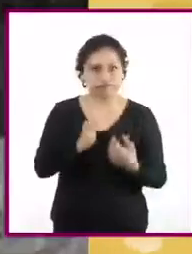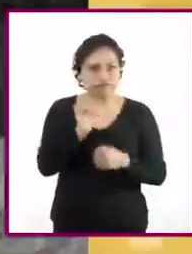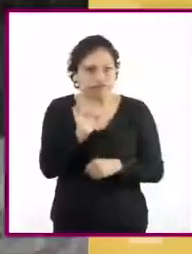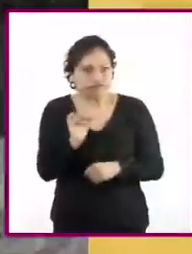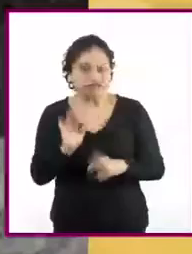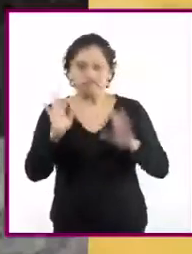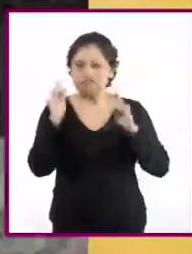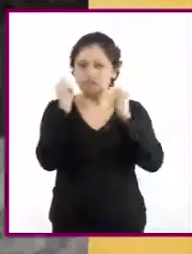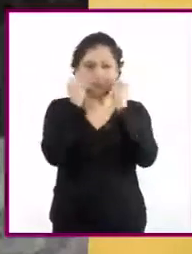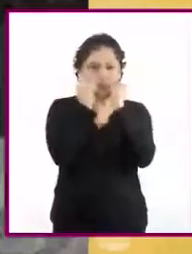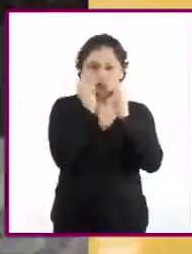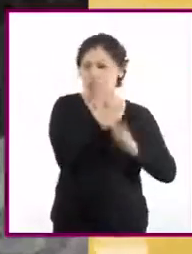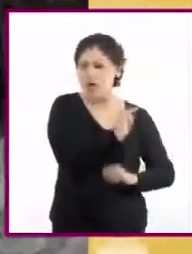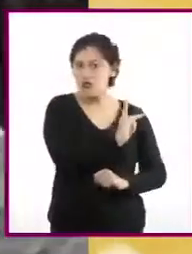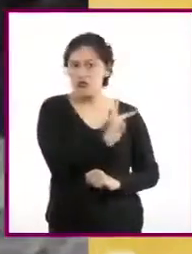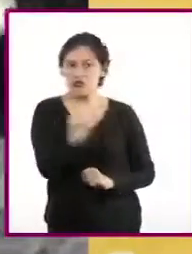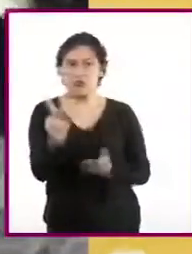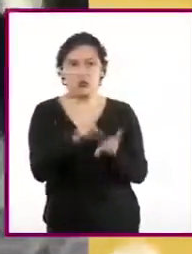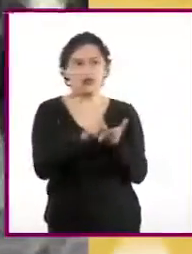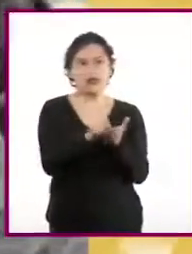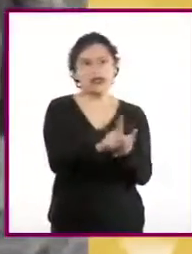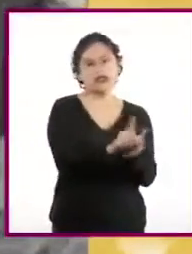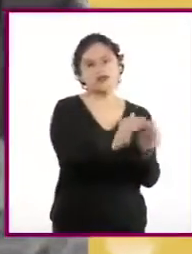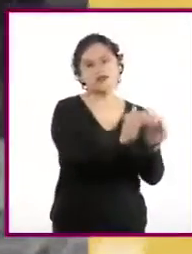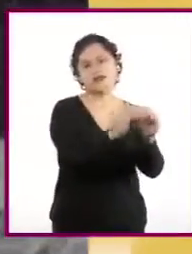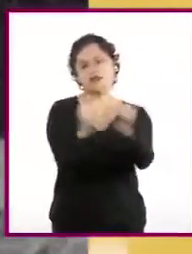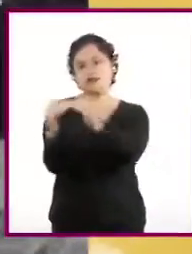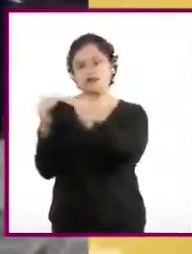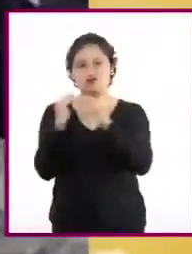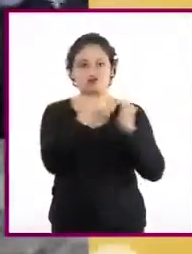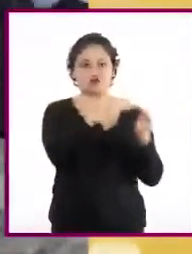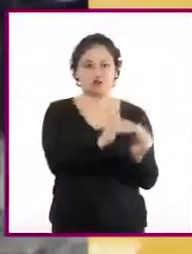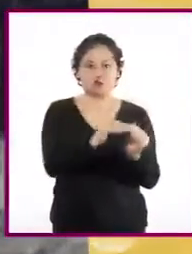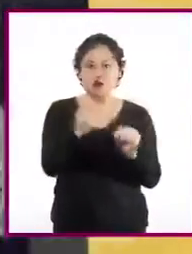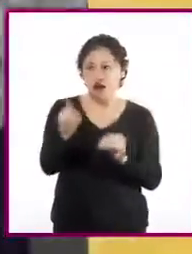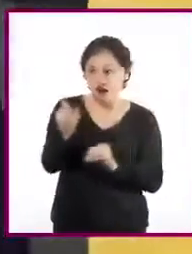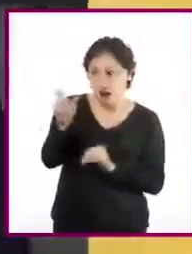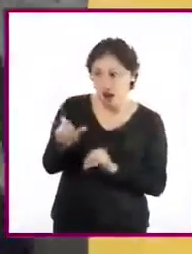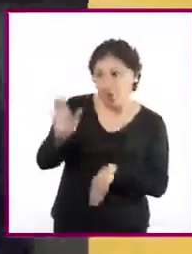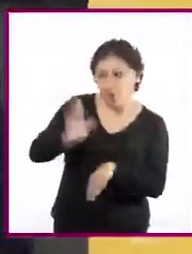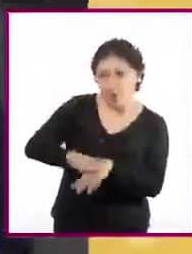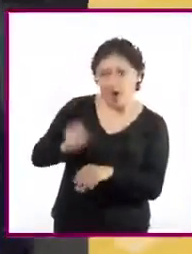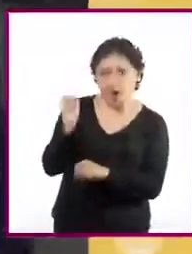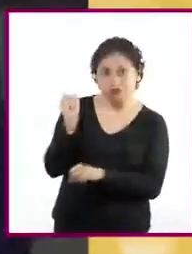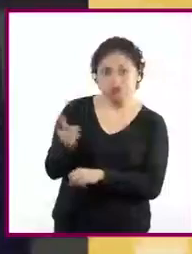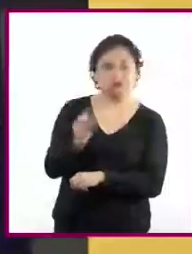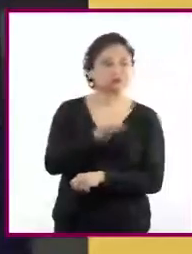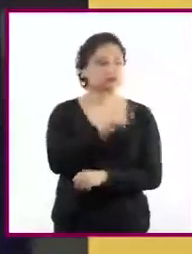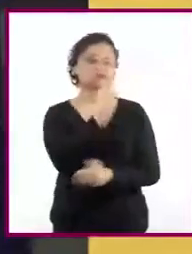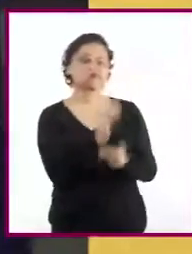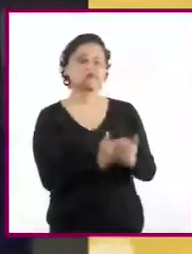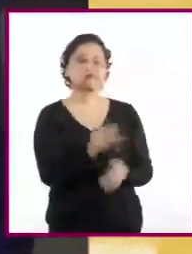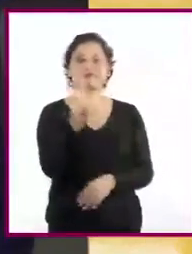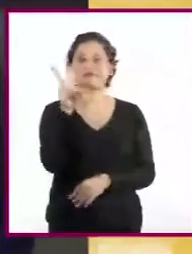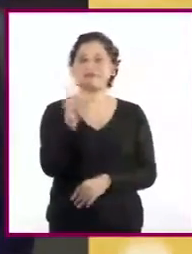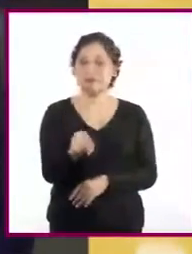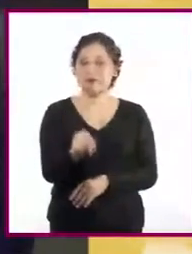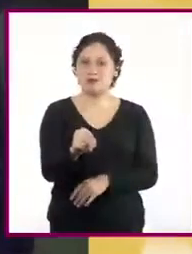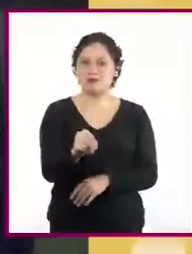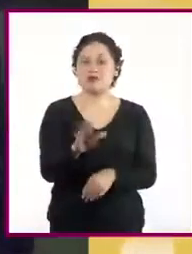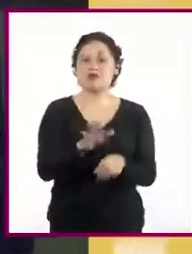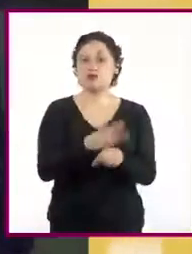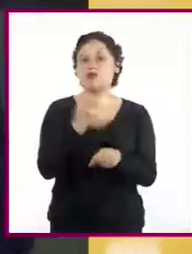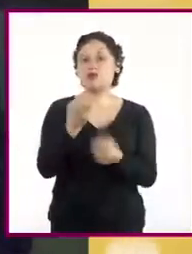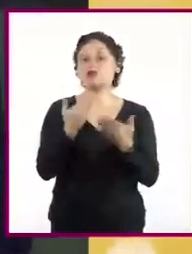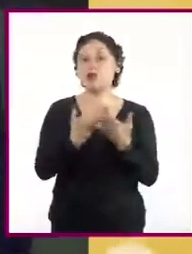derechos, y no hay ninguna causa que pueda otorgar más derechos a otra. Por eso, en la dramatización de este